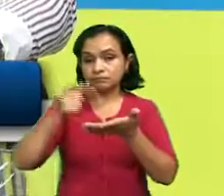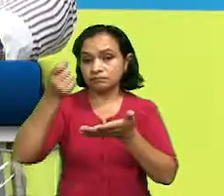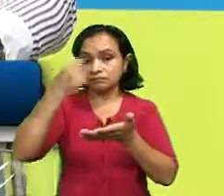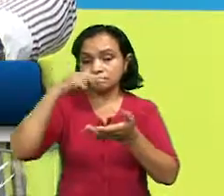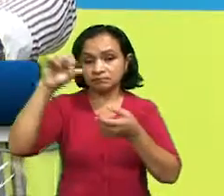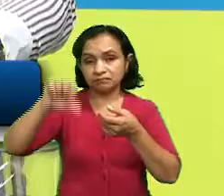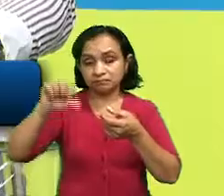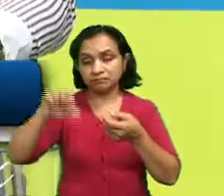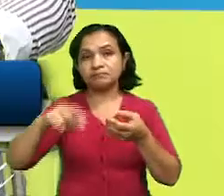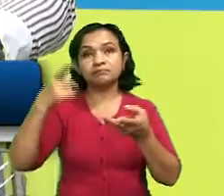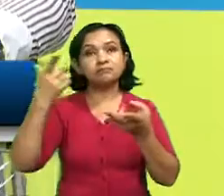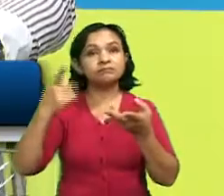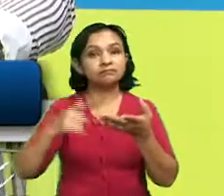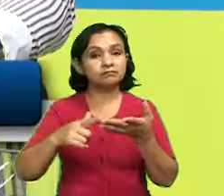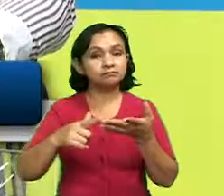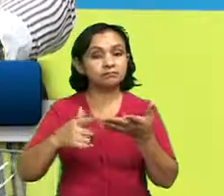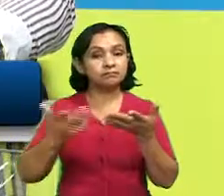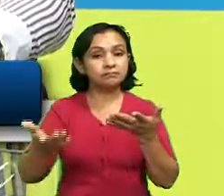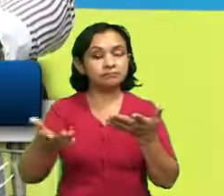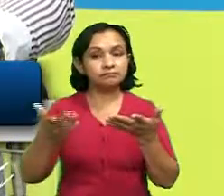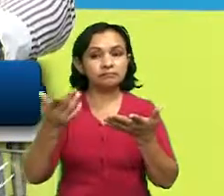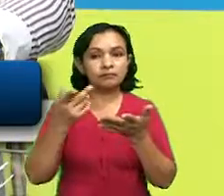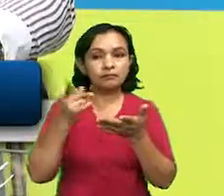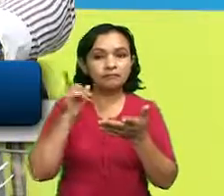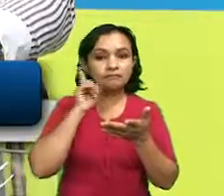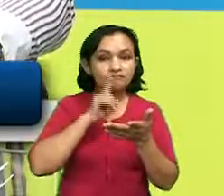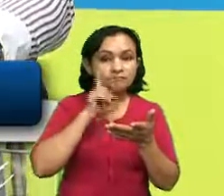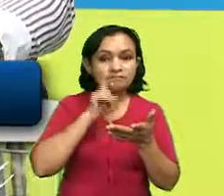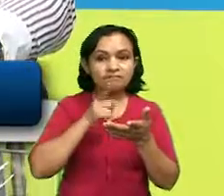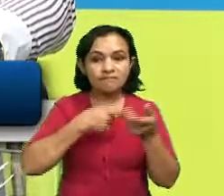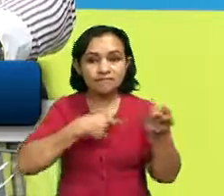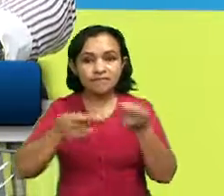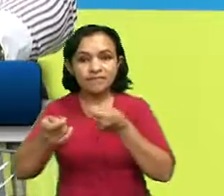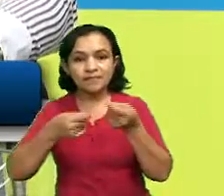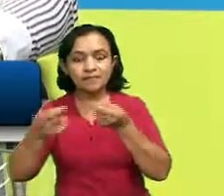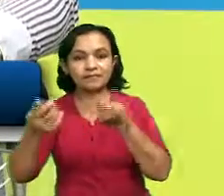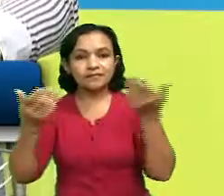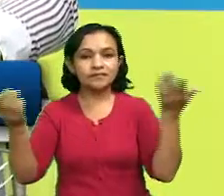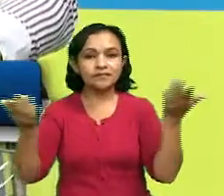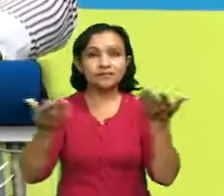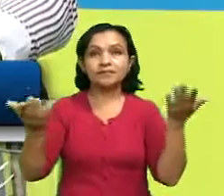vencido, de la piratería de fármaco.